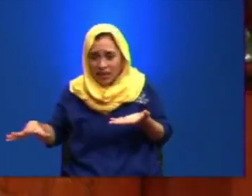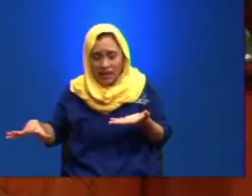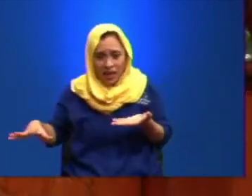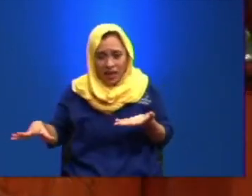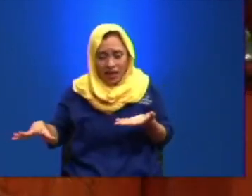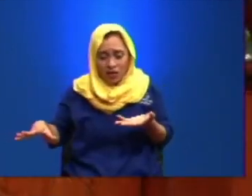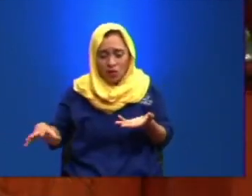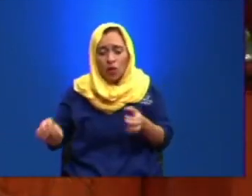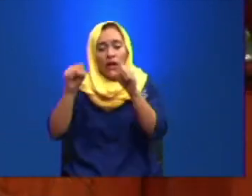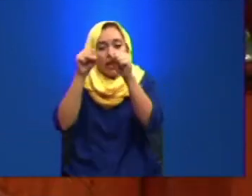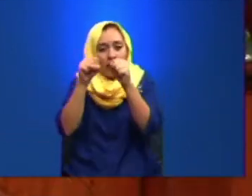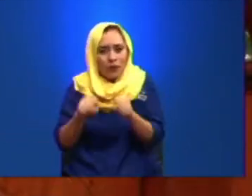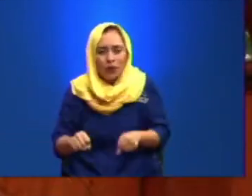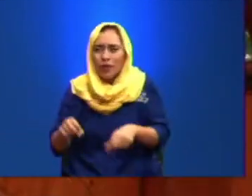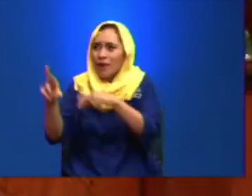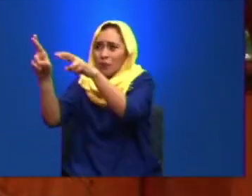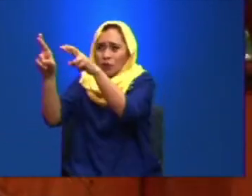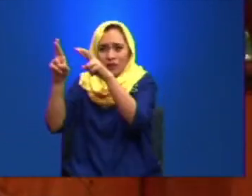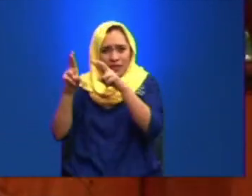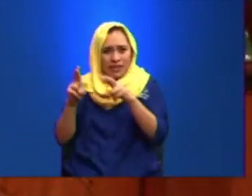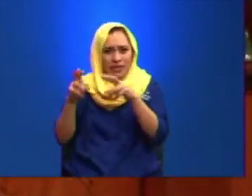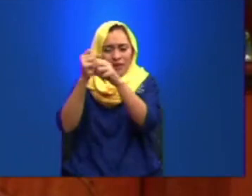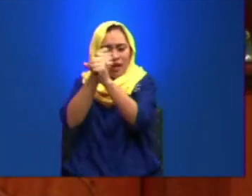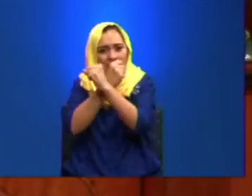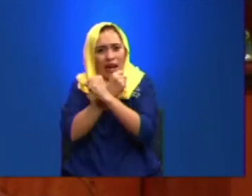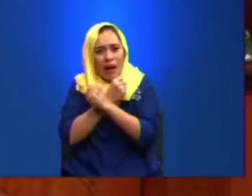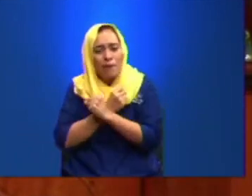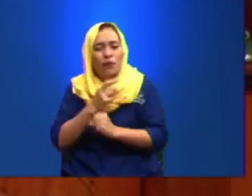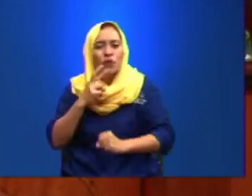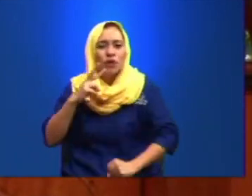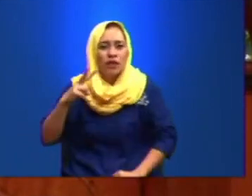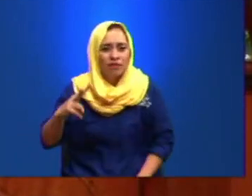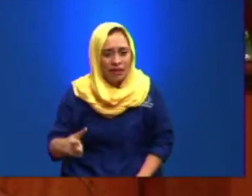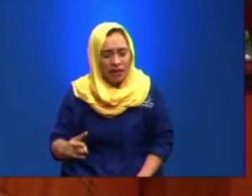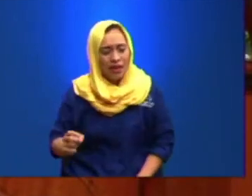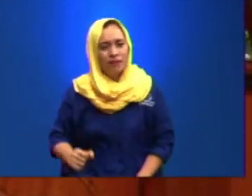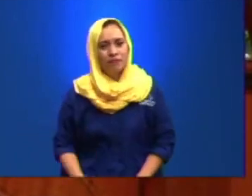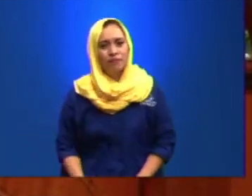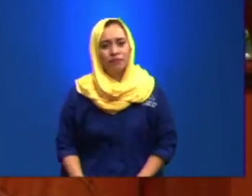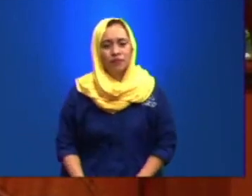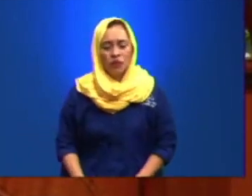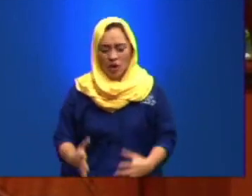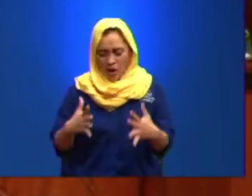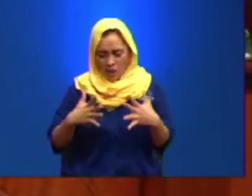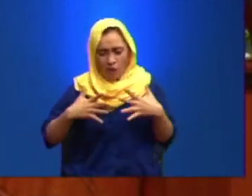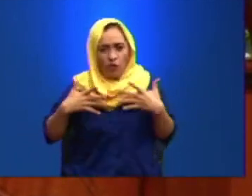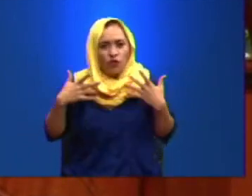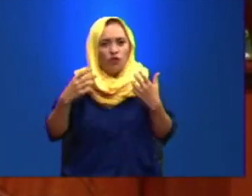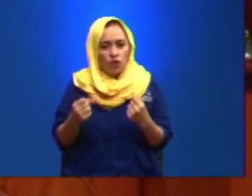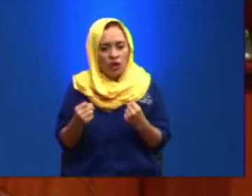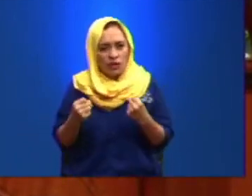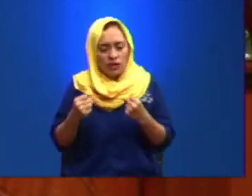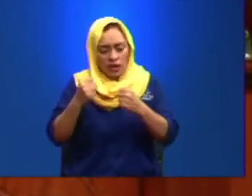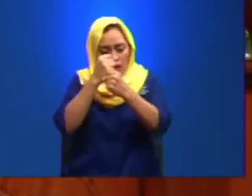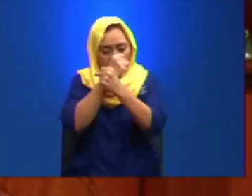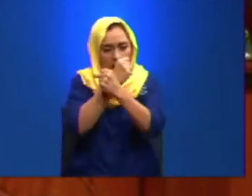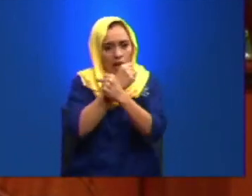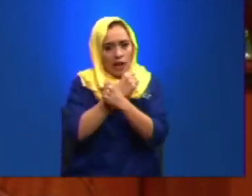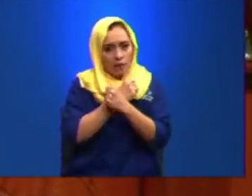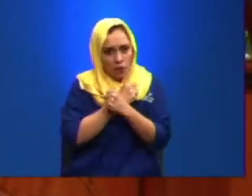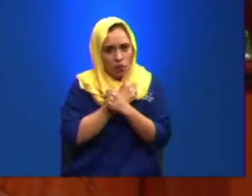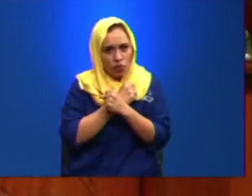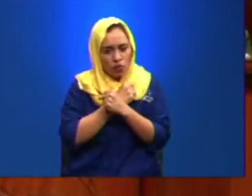con la fuerza del amor con la fuerza del amor con el poder